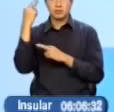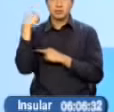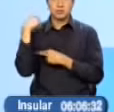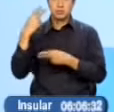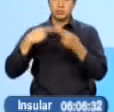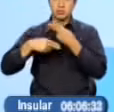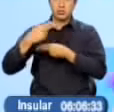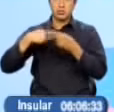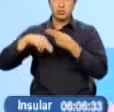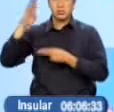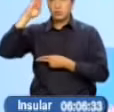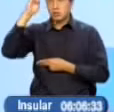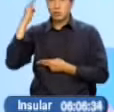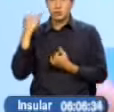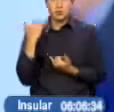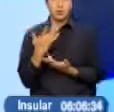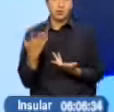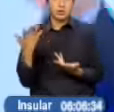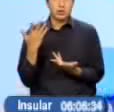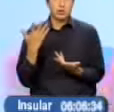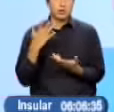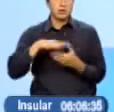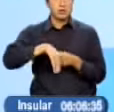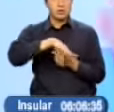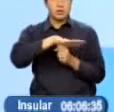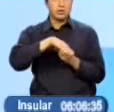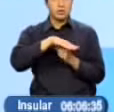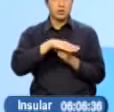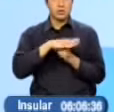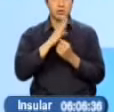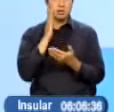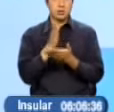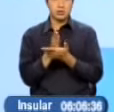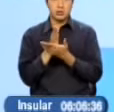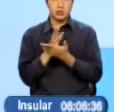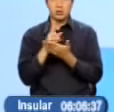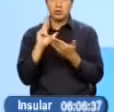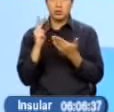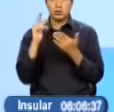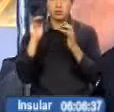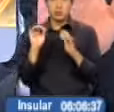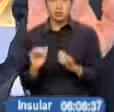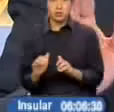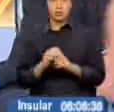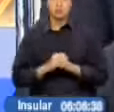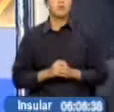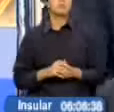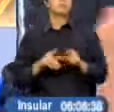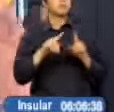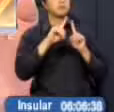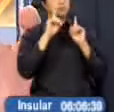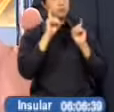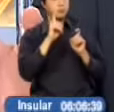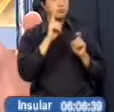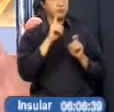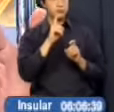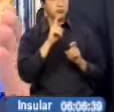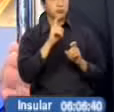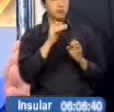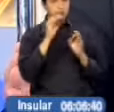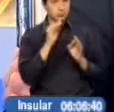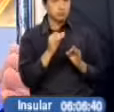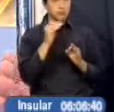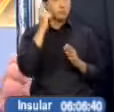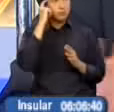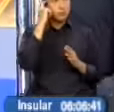negocios en brasil desde en este momento en la embajada las relaciones bilaterales está el nivel de tercer secreto emite a me preguntarle y ser directo con la pregunta si